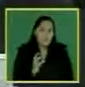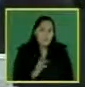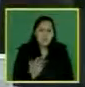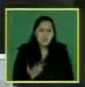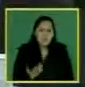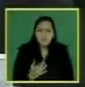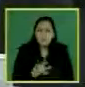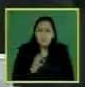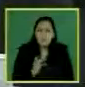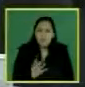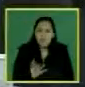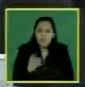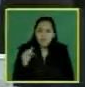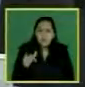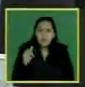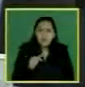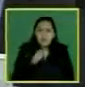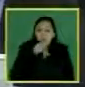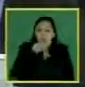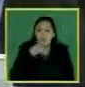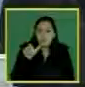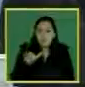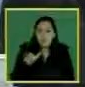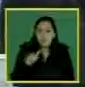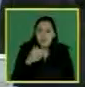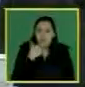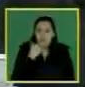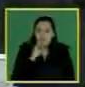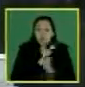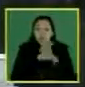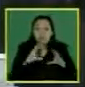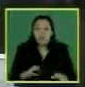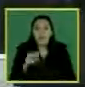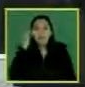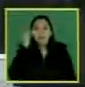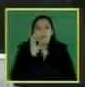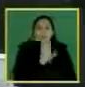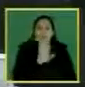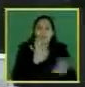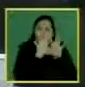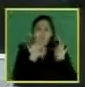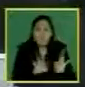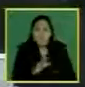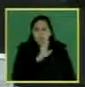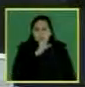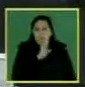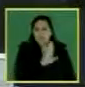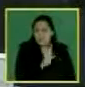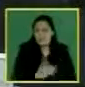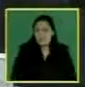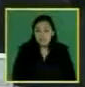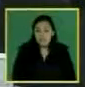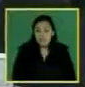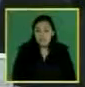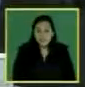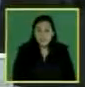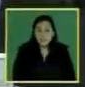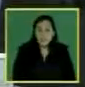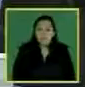que me da lástima es que hoy en día algún ser humano y alguien que se diga cristiano pueda pensar de esa manera. Lo que da es lástima. Nada Debe más. Ser